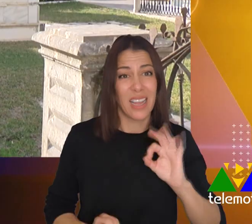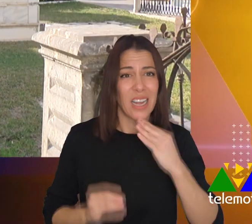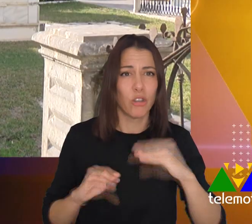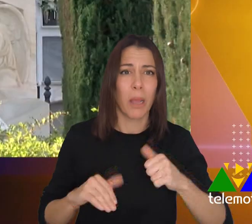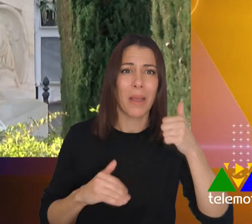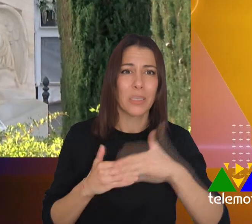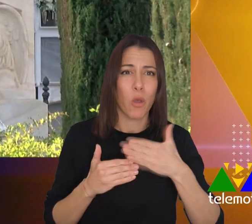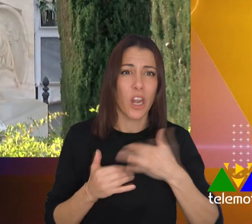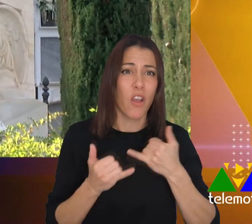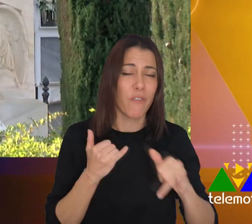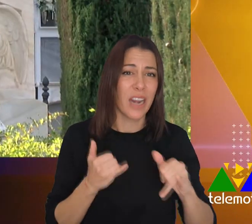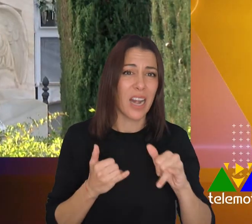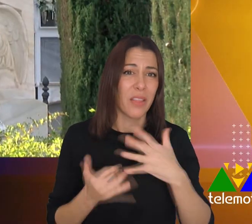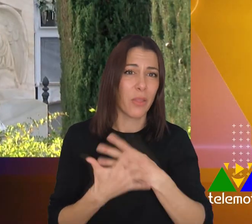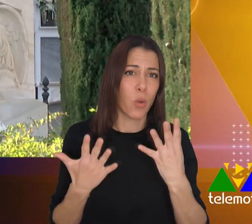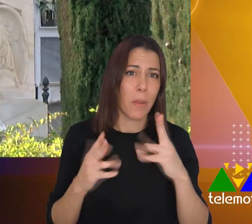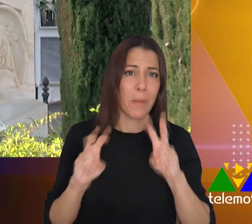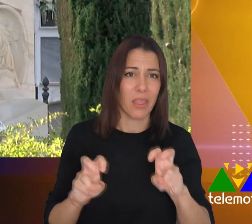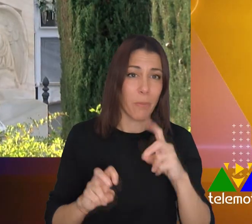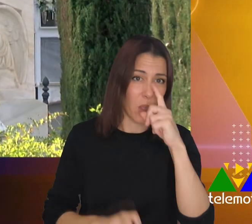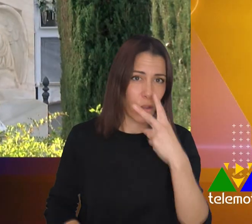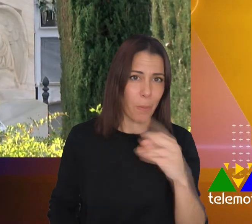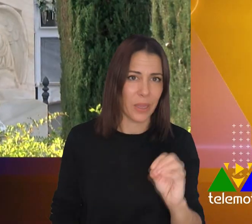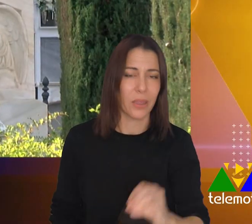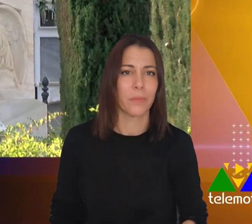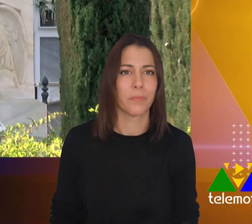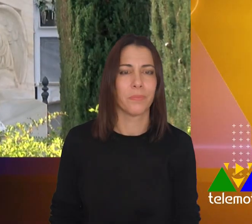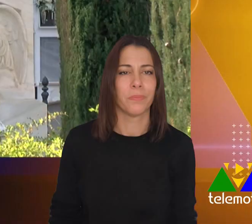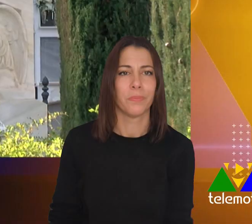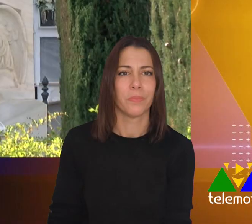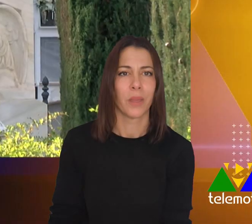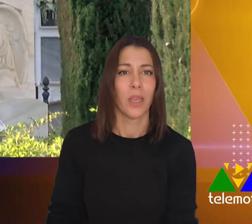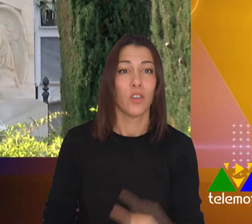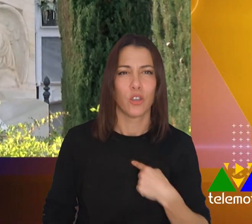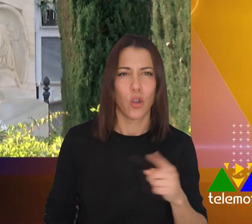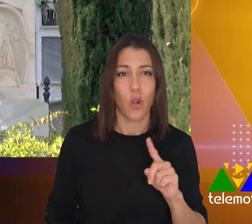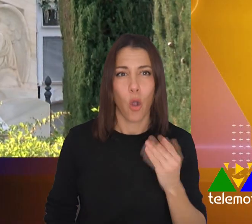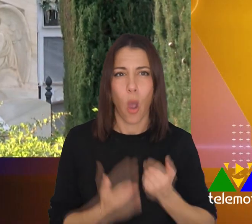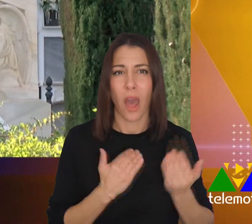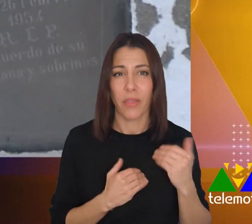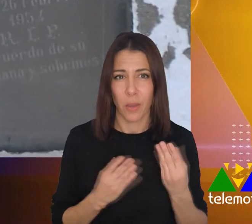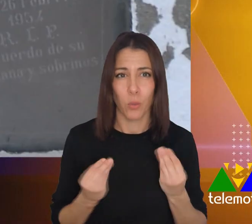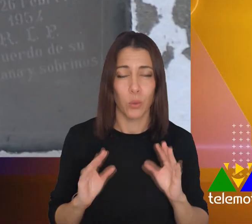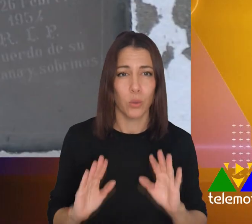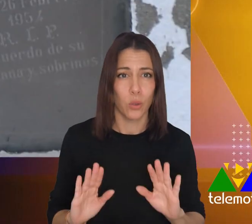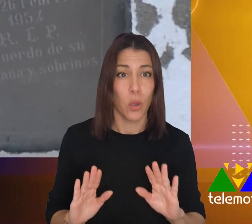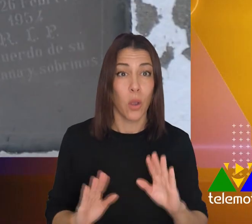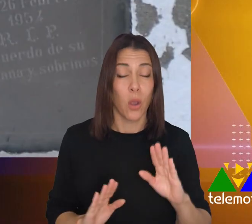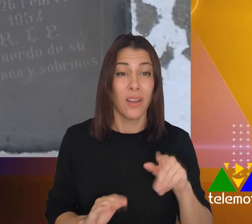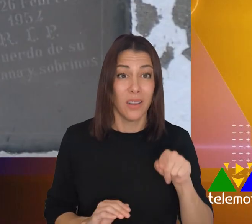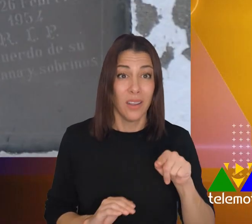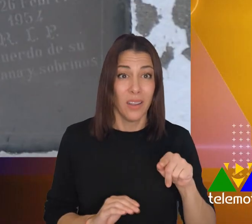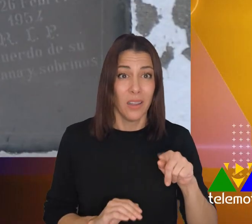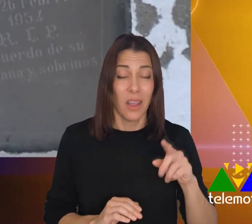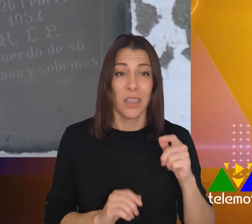Motril, de finales del XIX, principios del XX. Yo no hace mucho creo que di